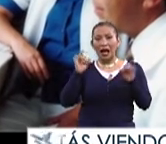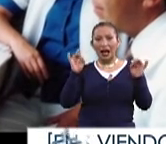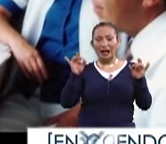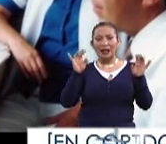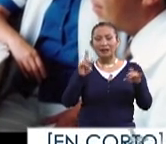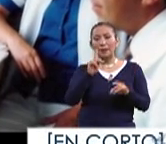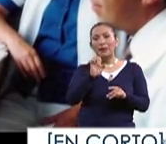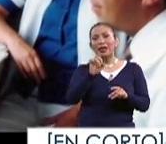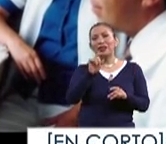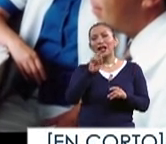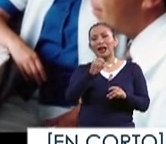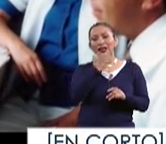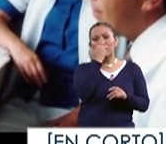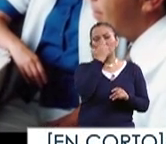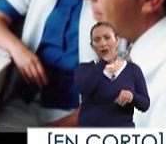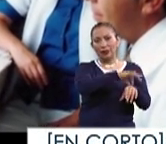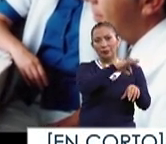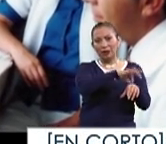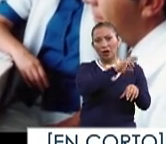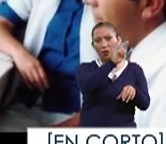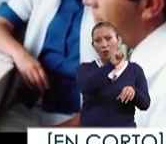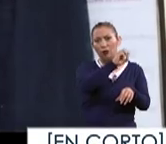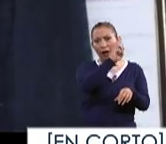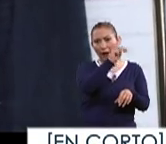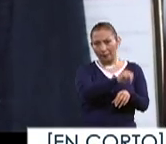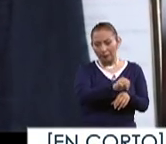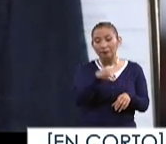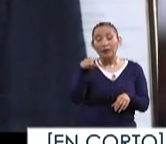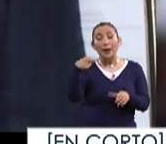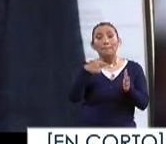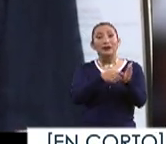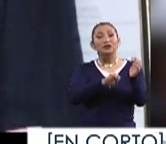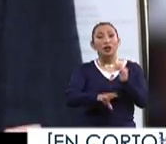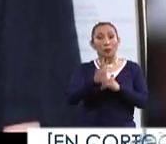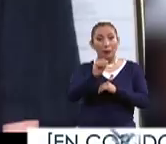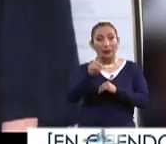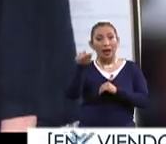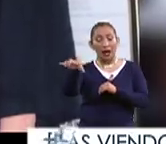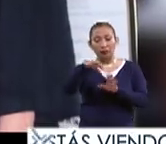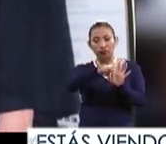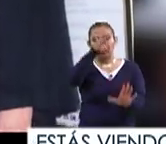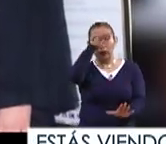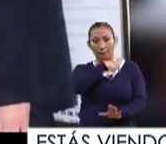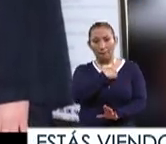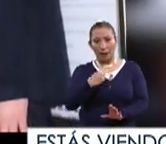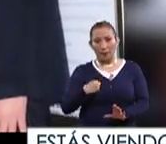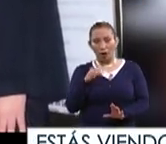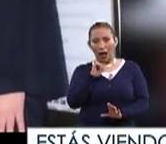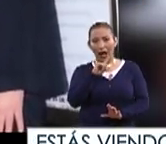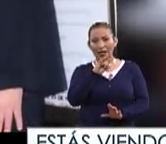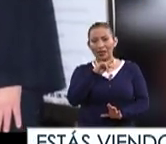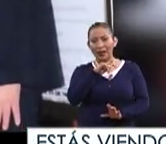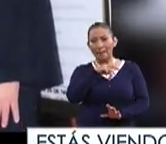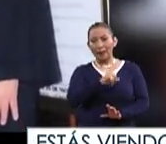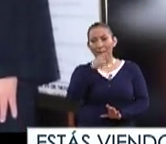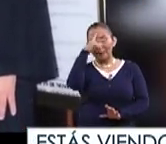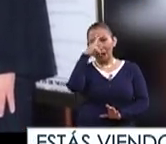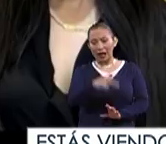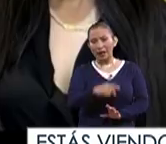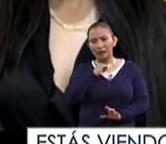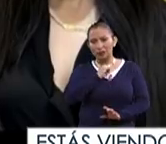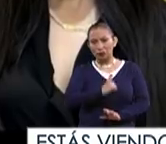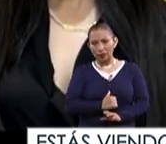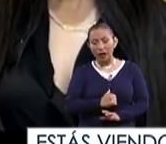del Pedregal y en la Facultad de Medicina de la UNAM. En 1990 fue elegido miembro de la Academia Mexicana de